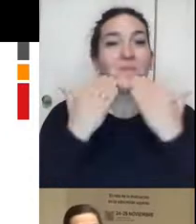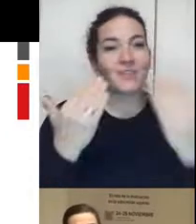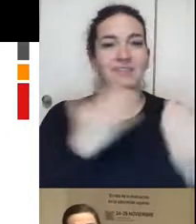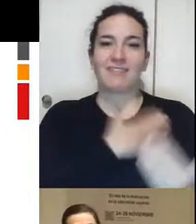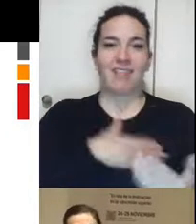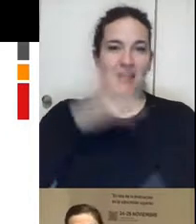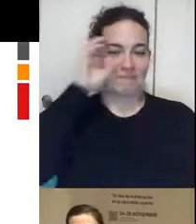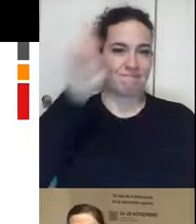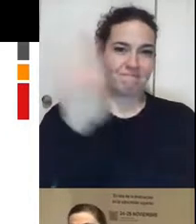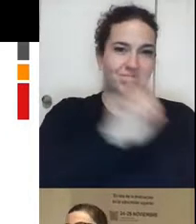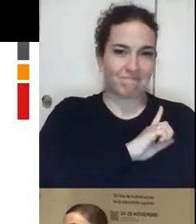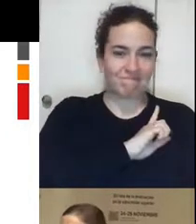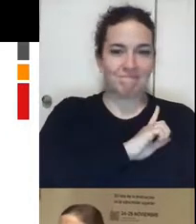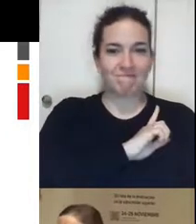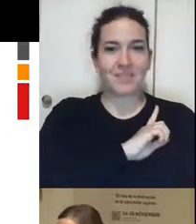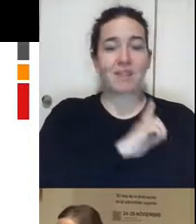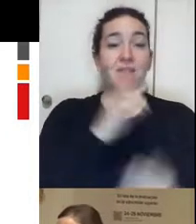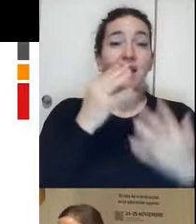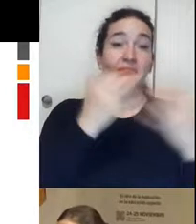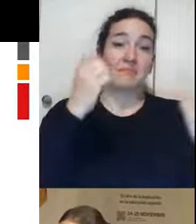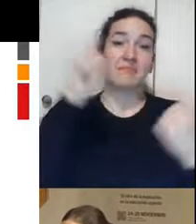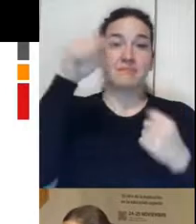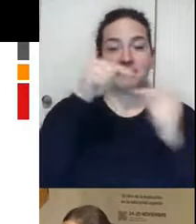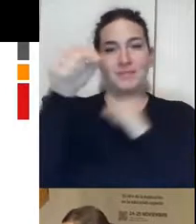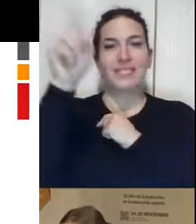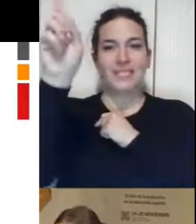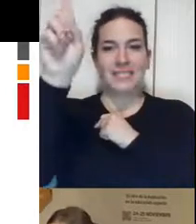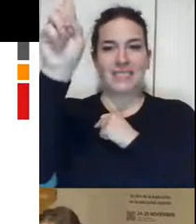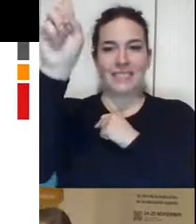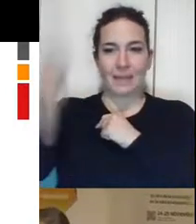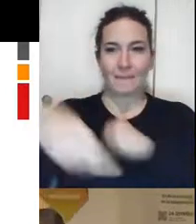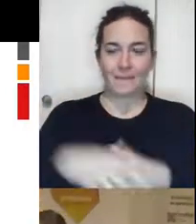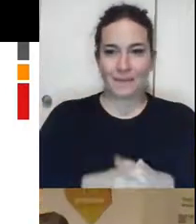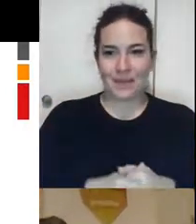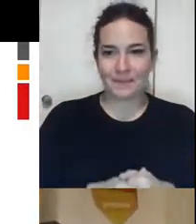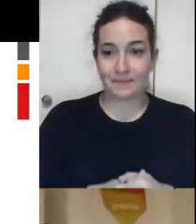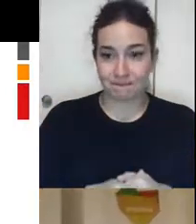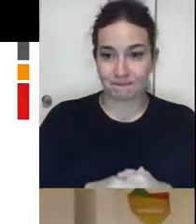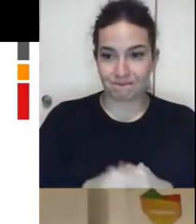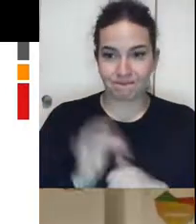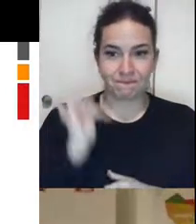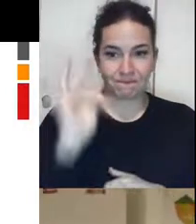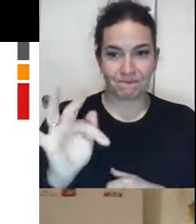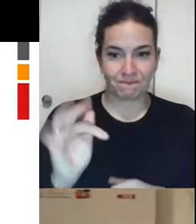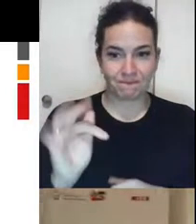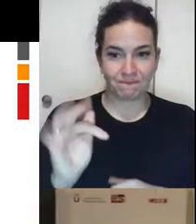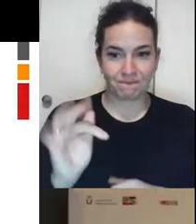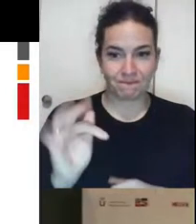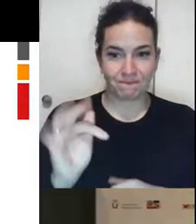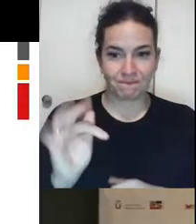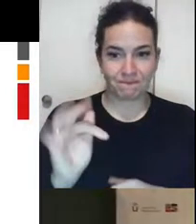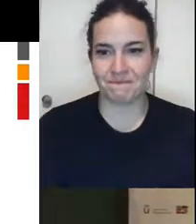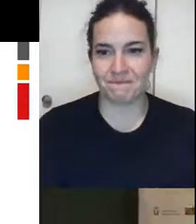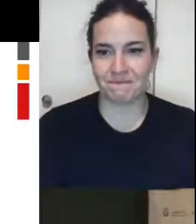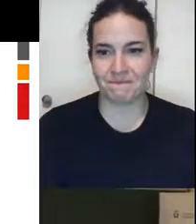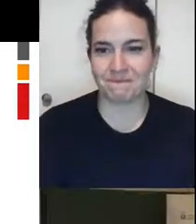por su atención a los que estáis aquí y a los online. Raquel, especialmente por pasar. Muchas gracias,